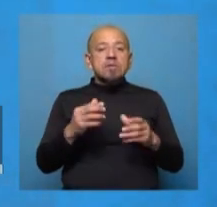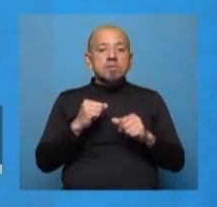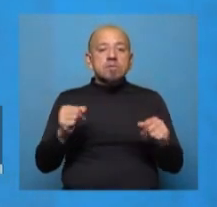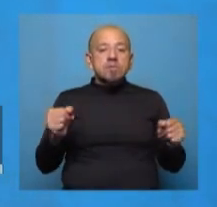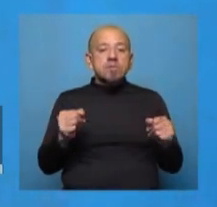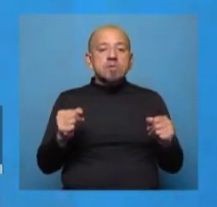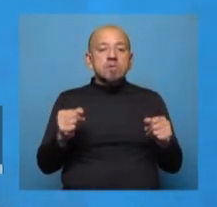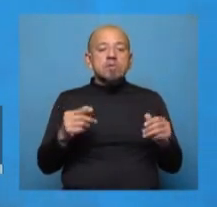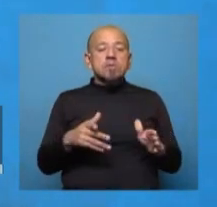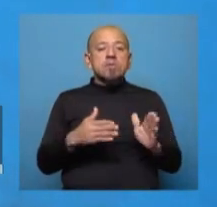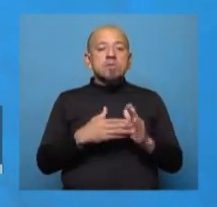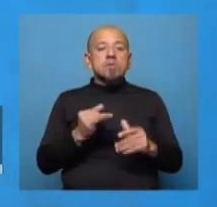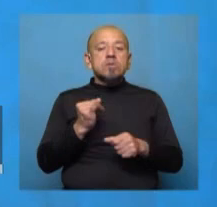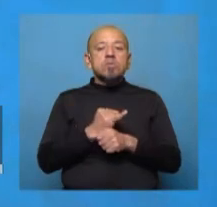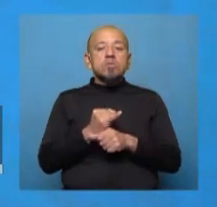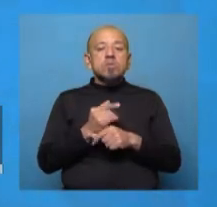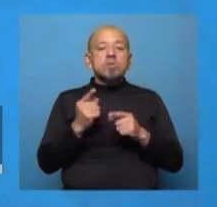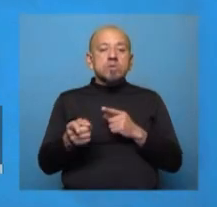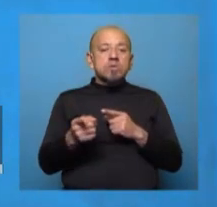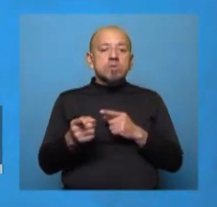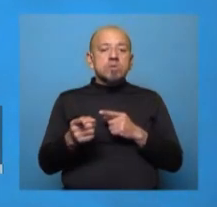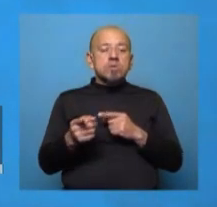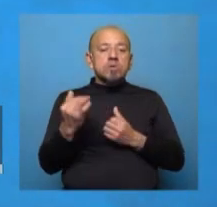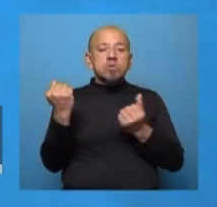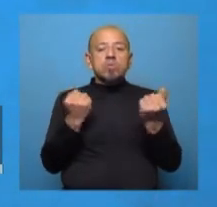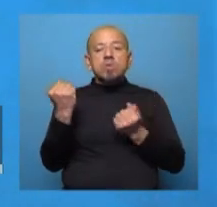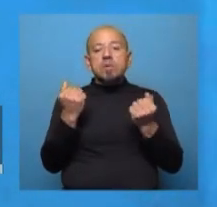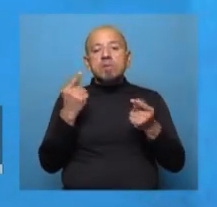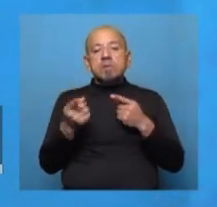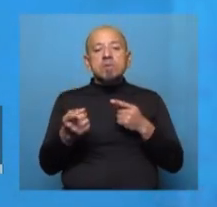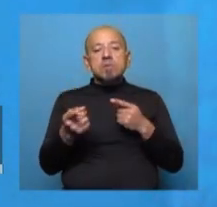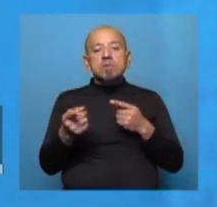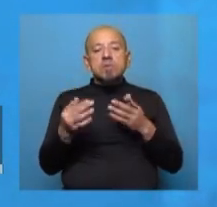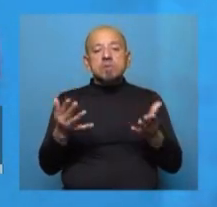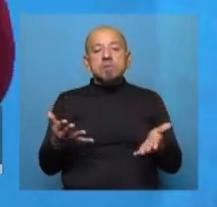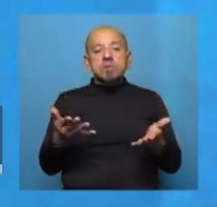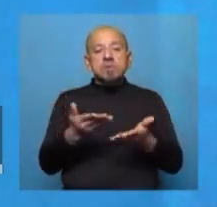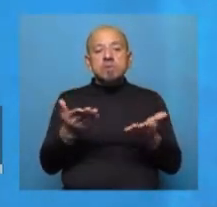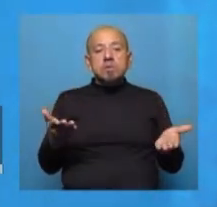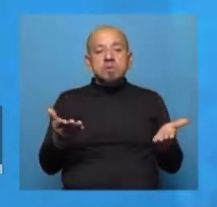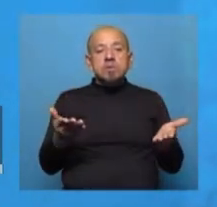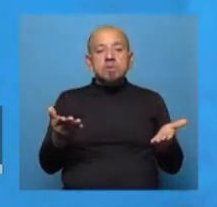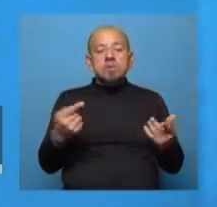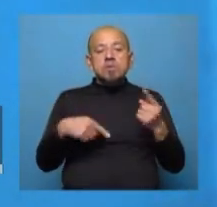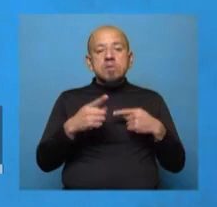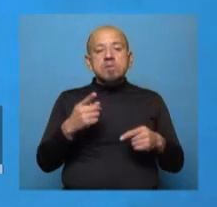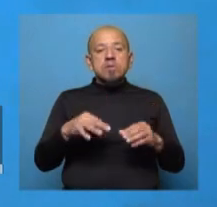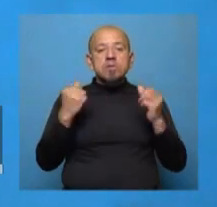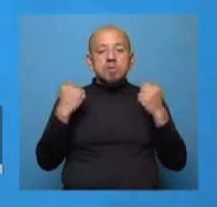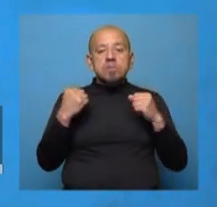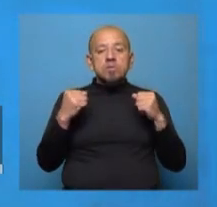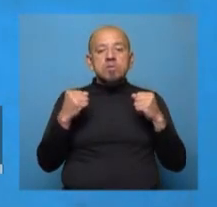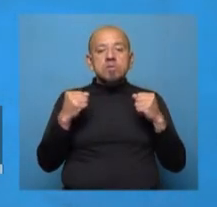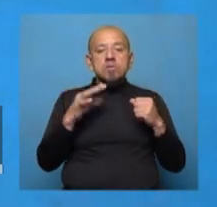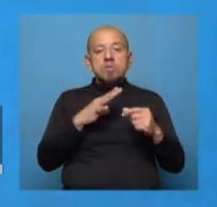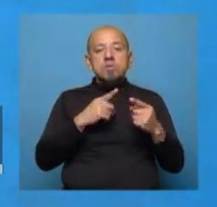respalde institucionalmente y económicamente celebraciones estrictamente deportivas